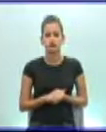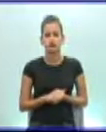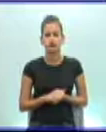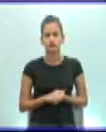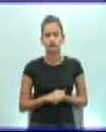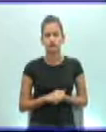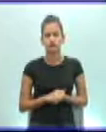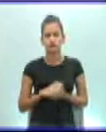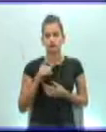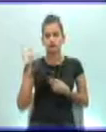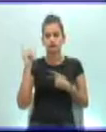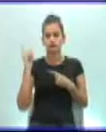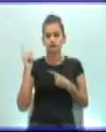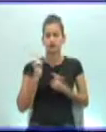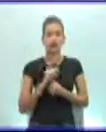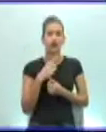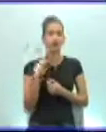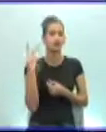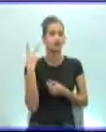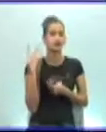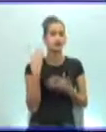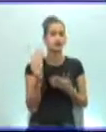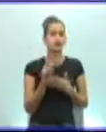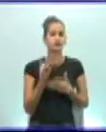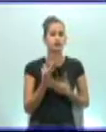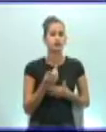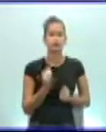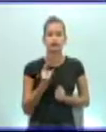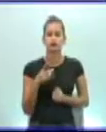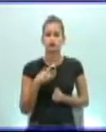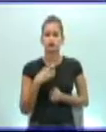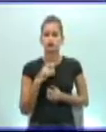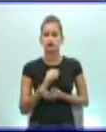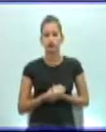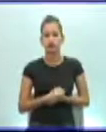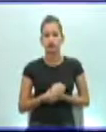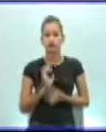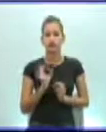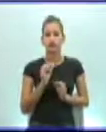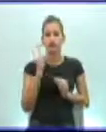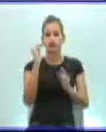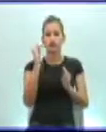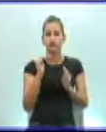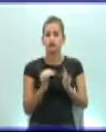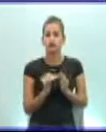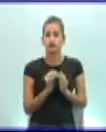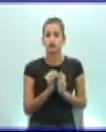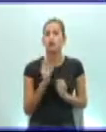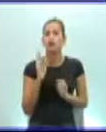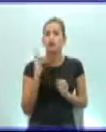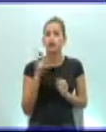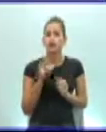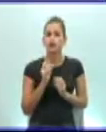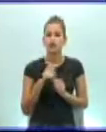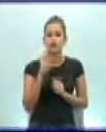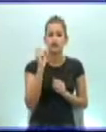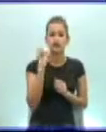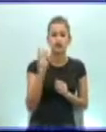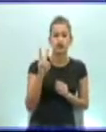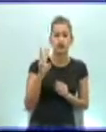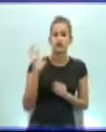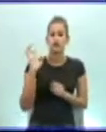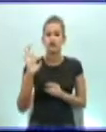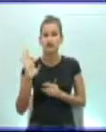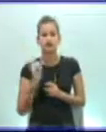Y aquí están las dos proposiciones que le traigo. La misma orden, clasificar en verdadero o falso, y les doy un tiempo para que copien las proposiciones y